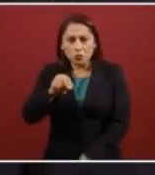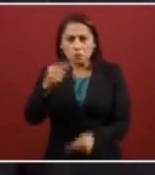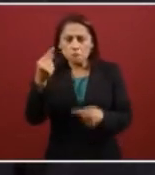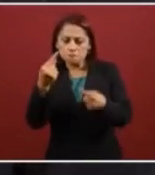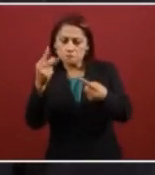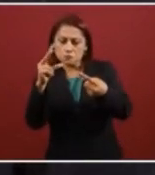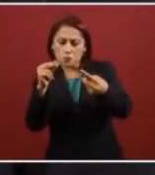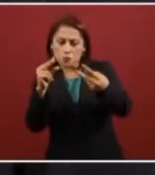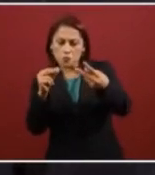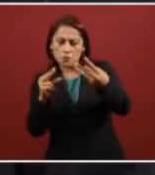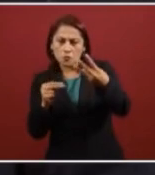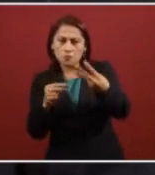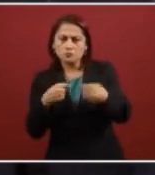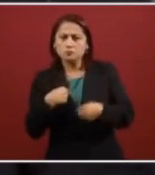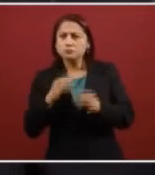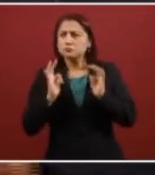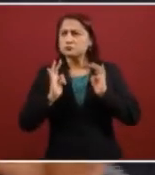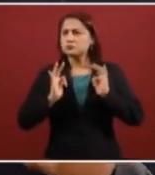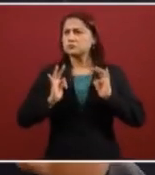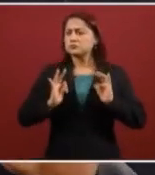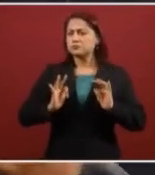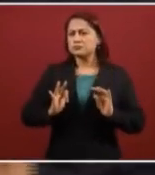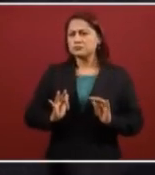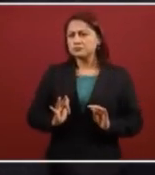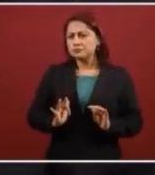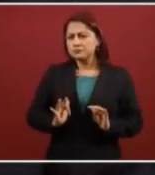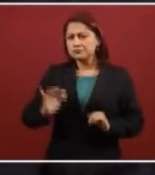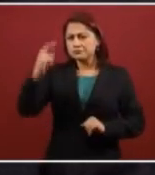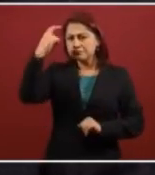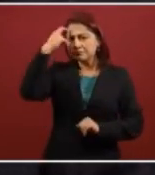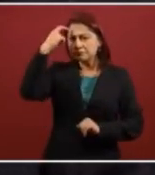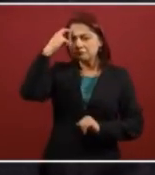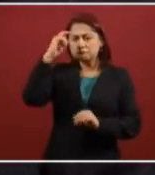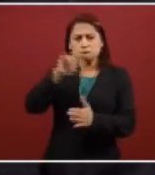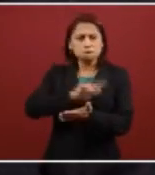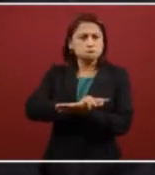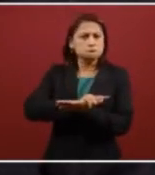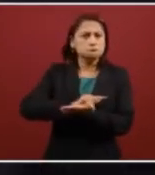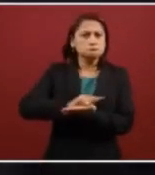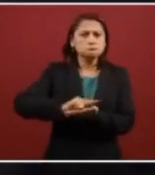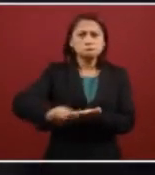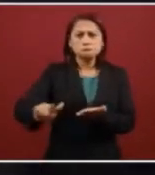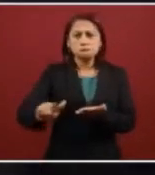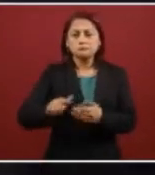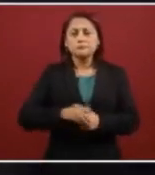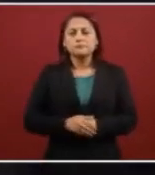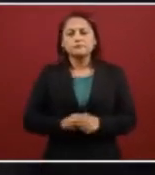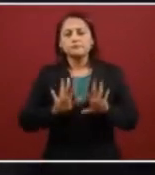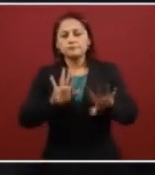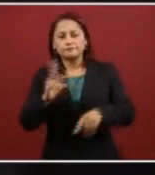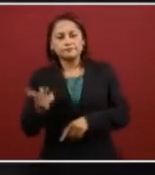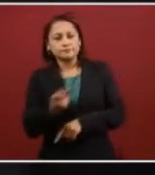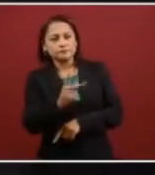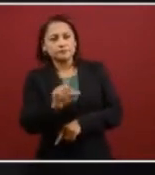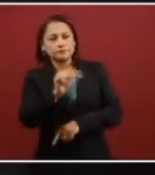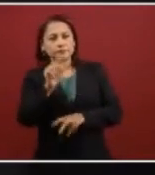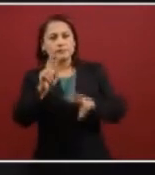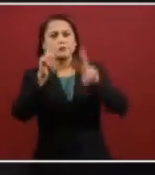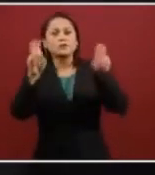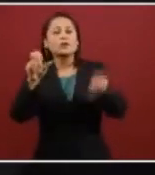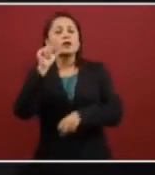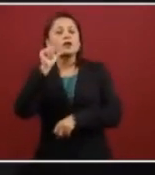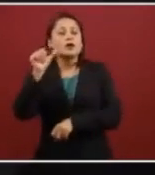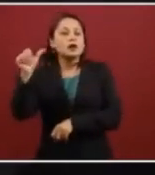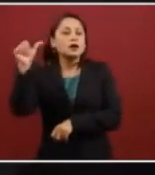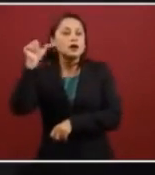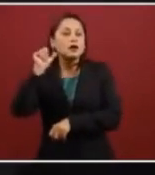can sleep well, sin ningún problema de conciencia. Without a problem of conscience. Y en otro tema nada más que también salió el día de ayer, la detención